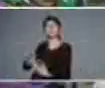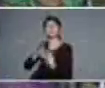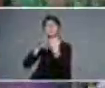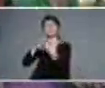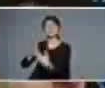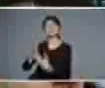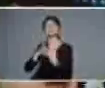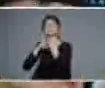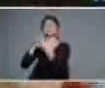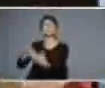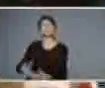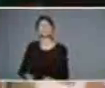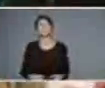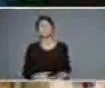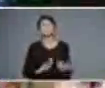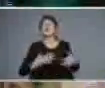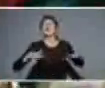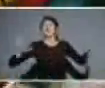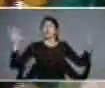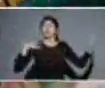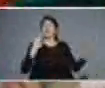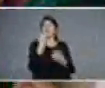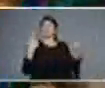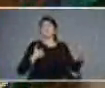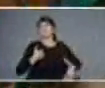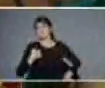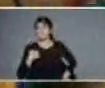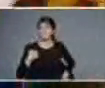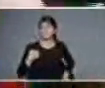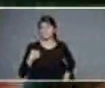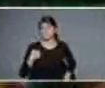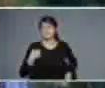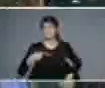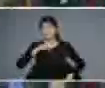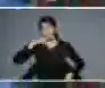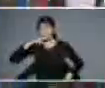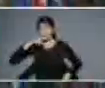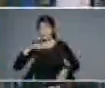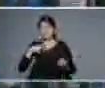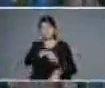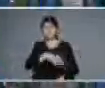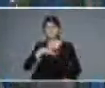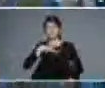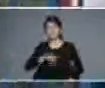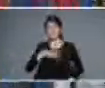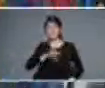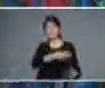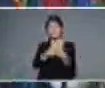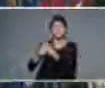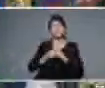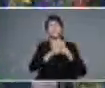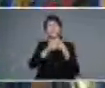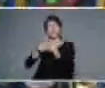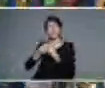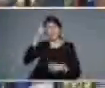luchar Aunque a muchos le duela el teson es que no hay quien pueda con la unión del